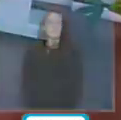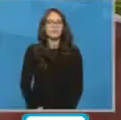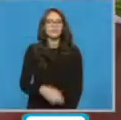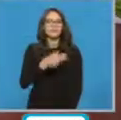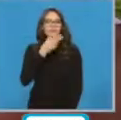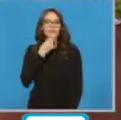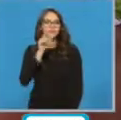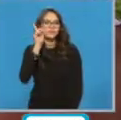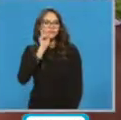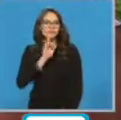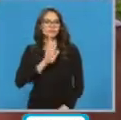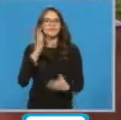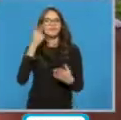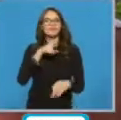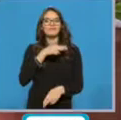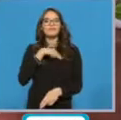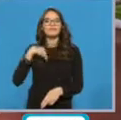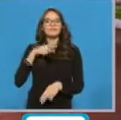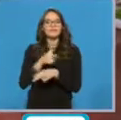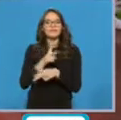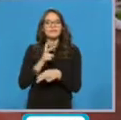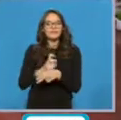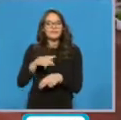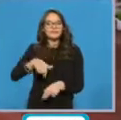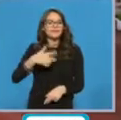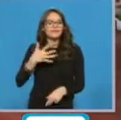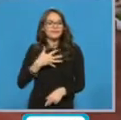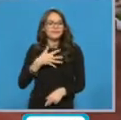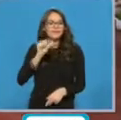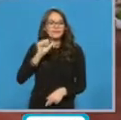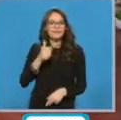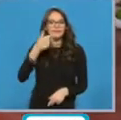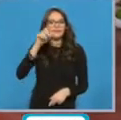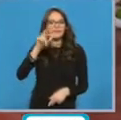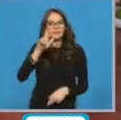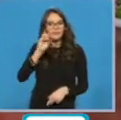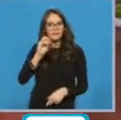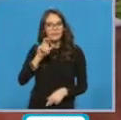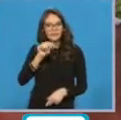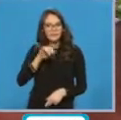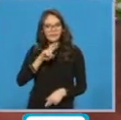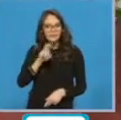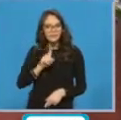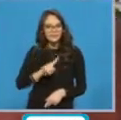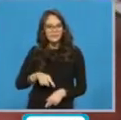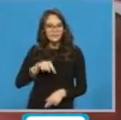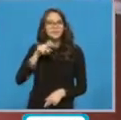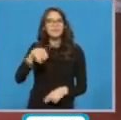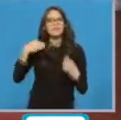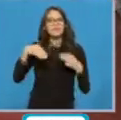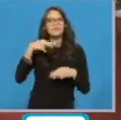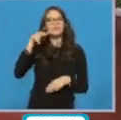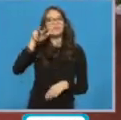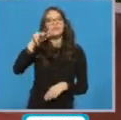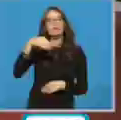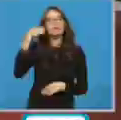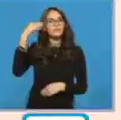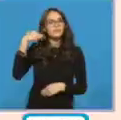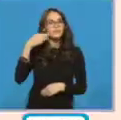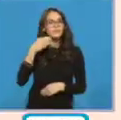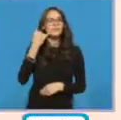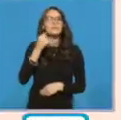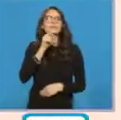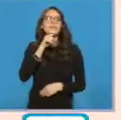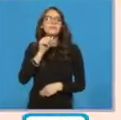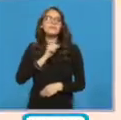Señor, señora, ya llegaron nuestros invitados. Enrique, tenemos aquí a Genaro Ramírez, locatario del mercado de 18 de marzo, bienvenido. Y